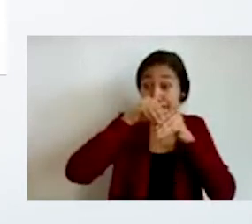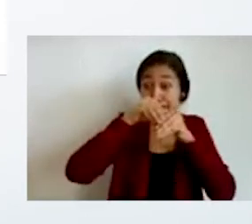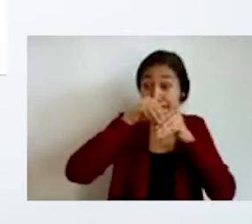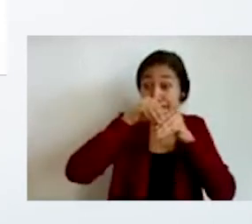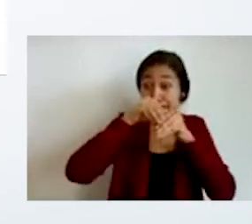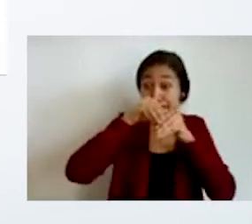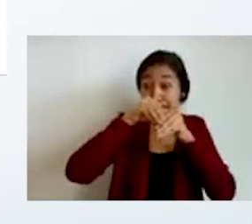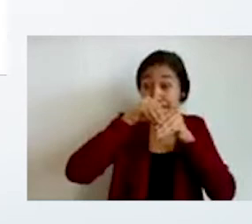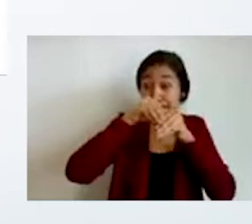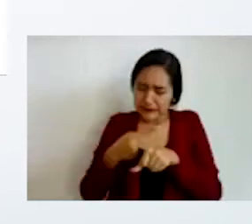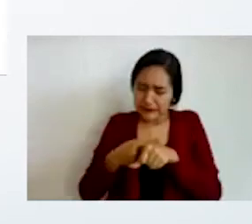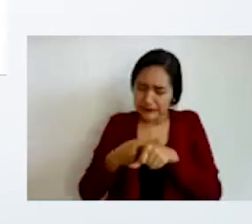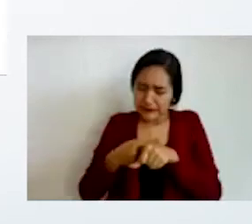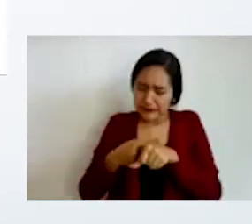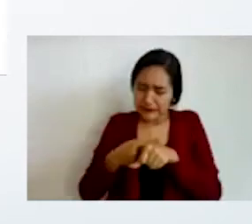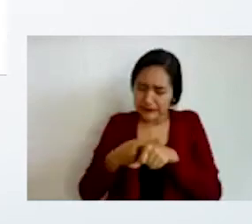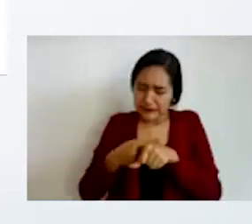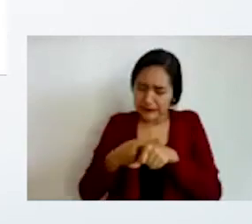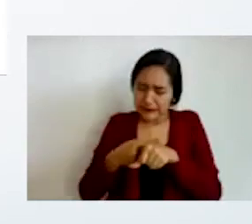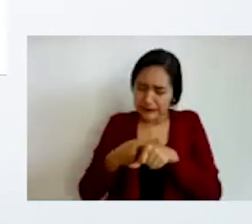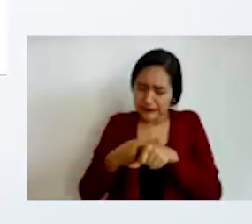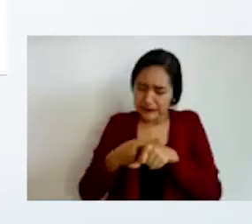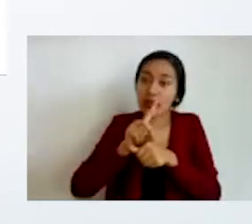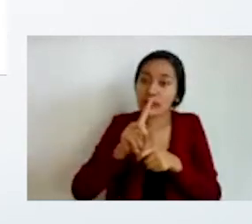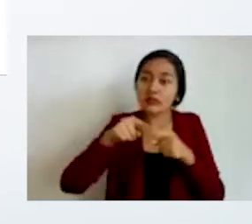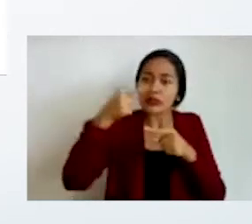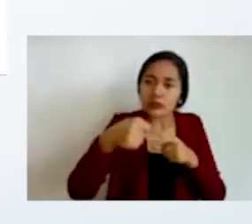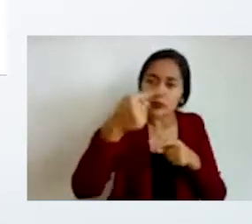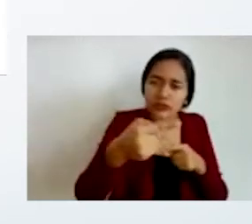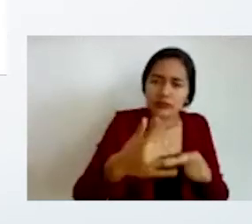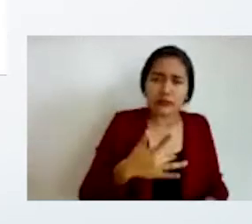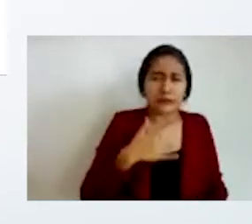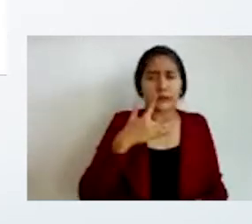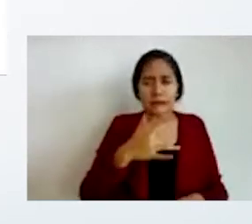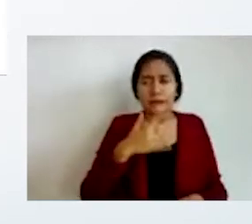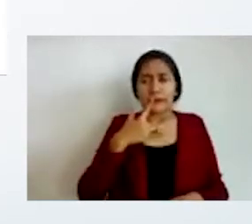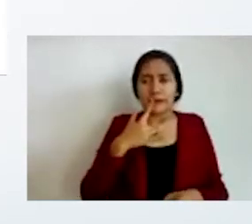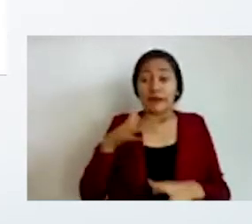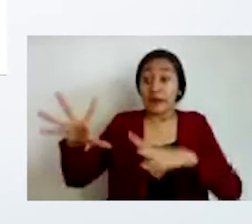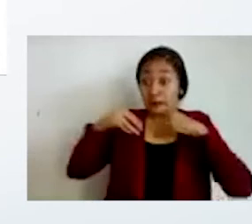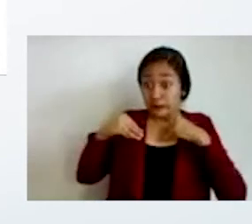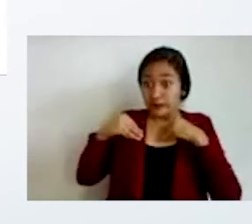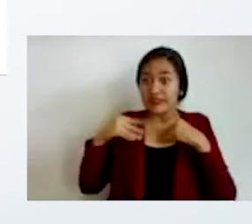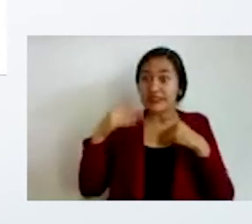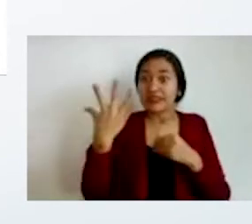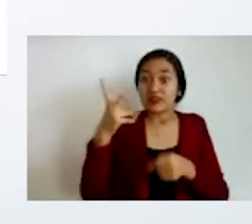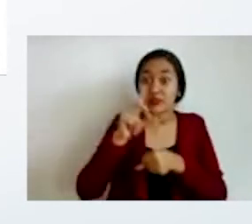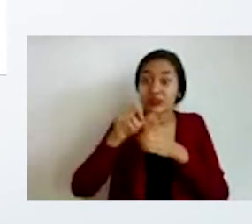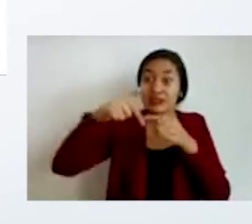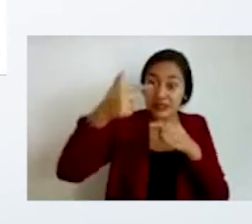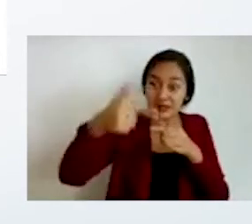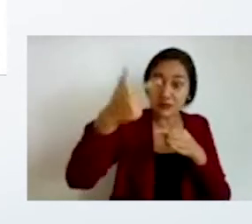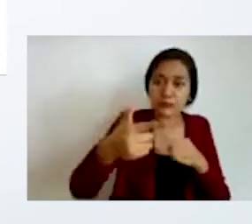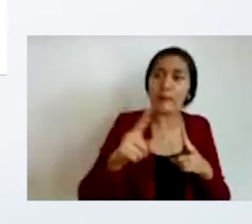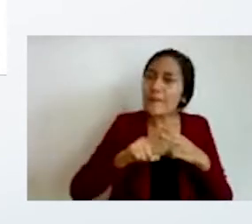mitad pues, tal vez no, y eso podría ser la cantidad de asintomáticos. Ay, bueno, aquí